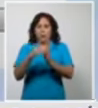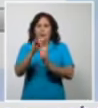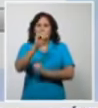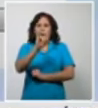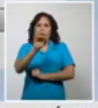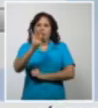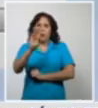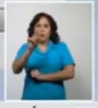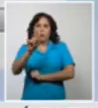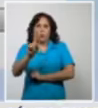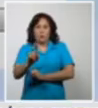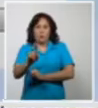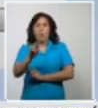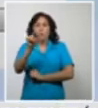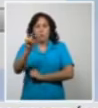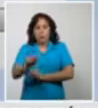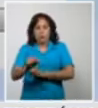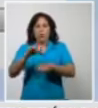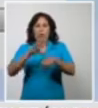1.690.681 casos confirmados,